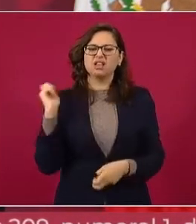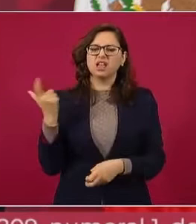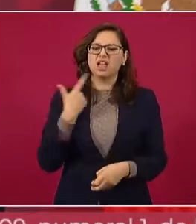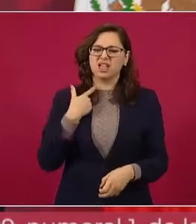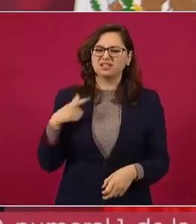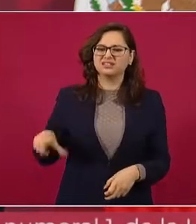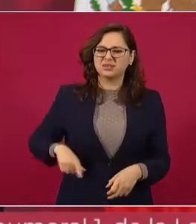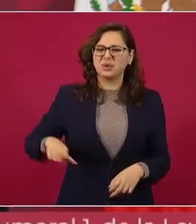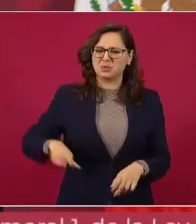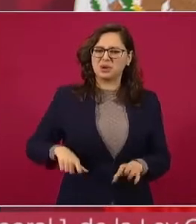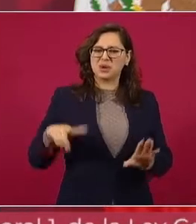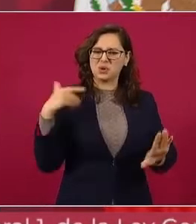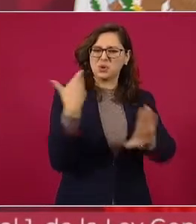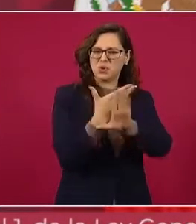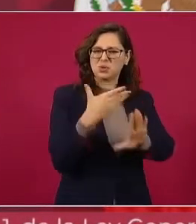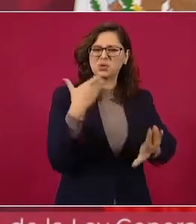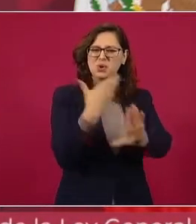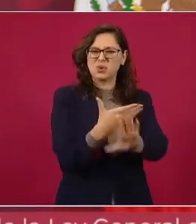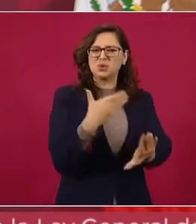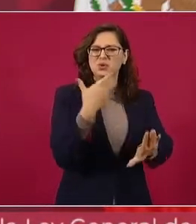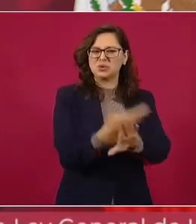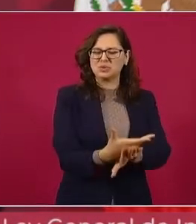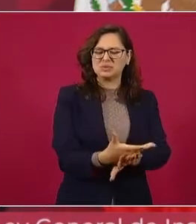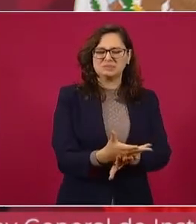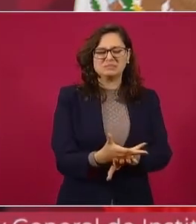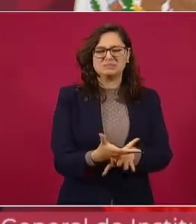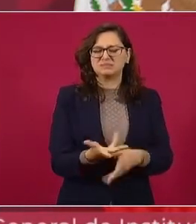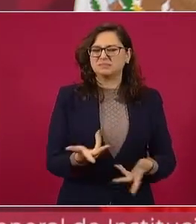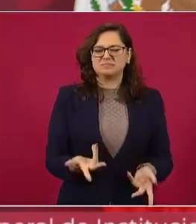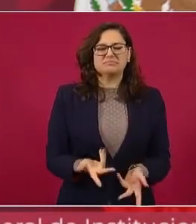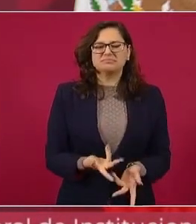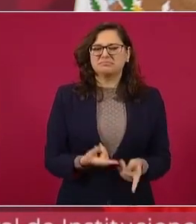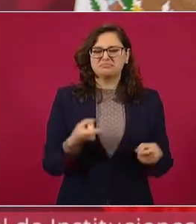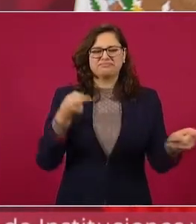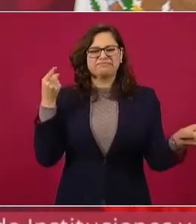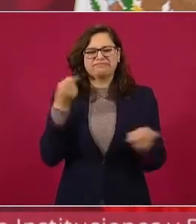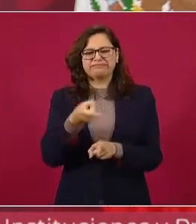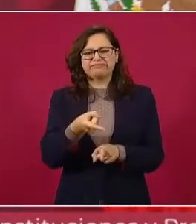la dignidad, cuando se